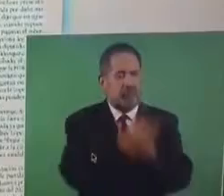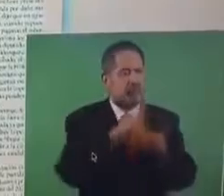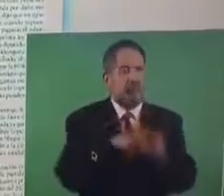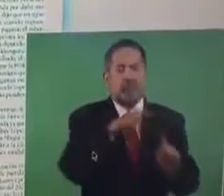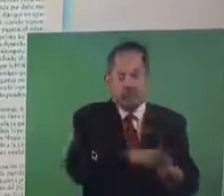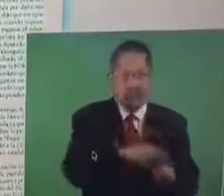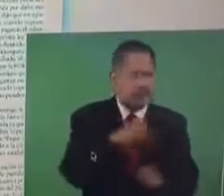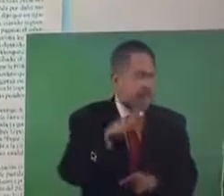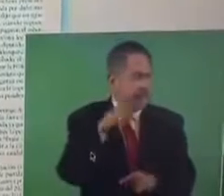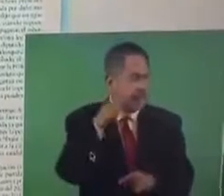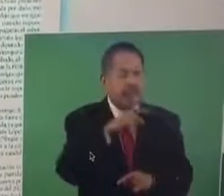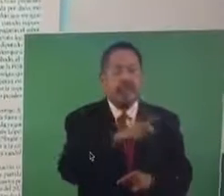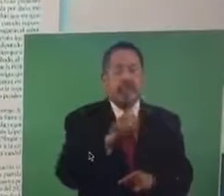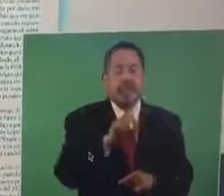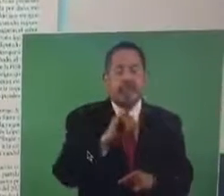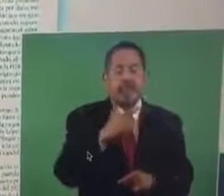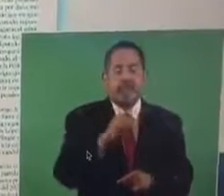paisanos.